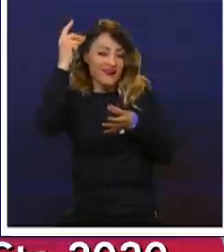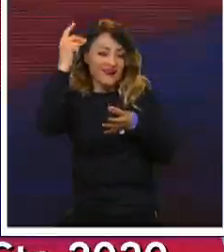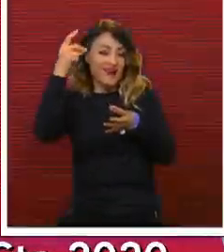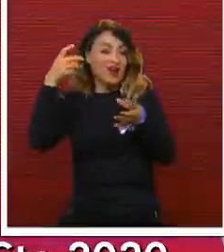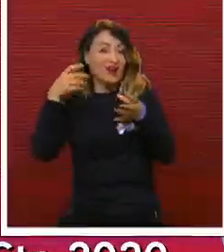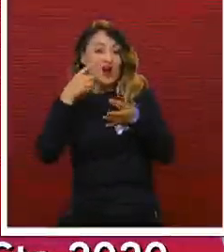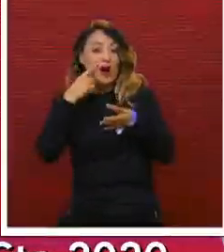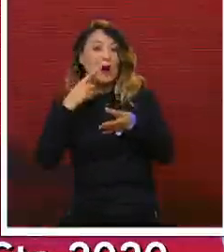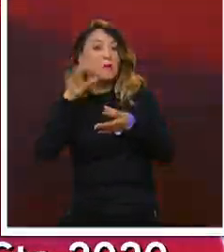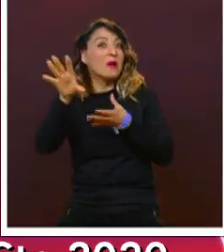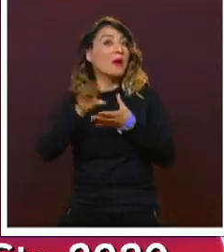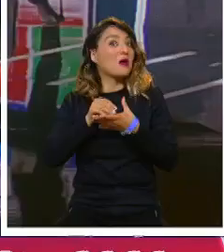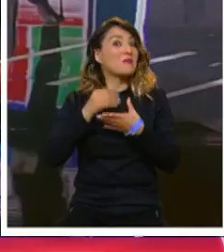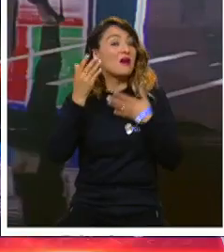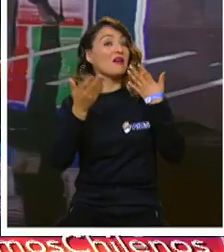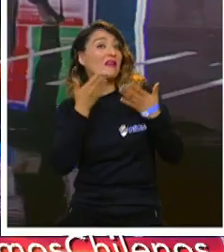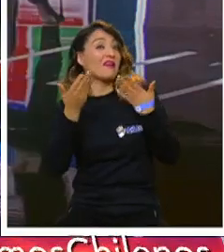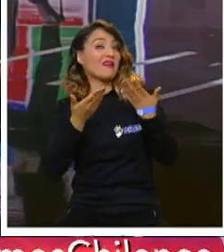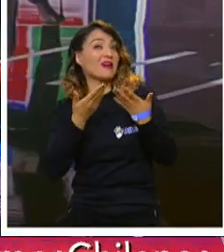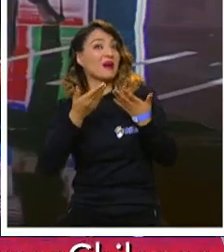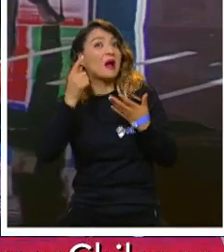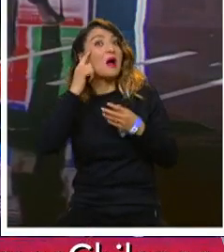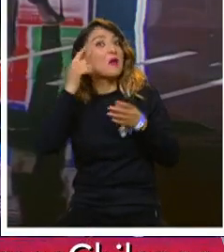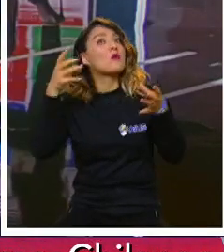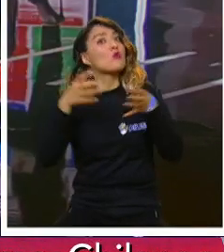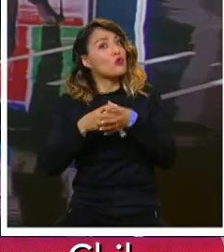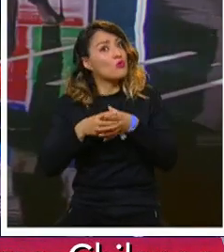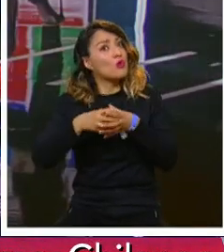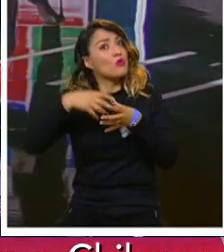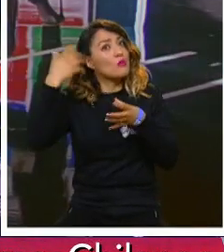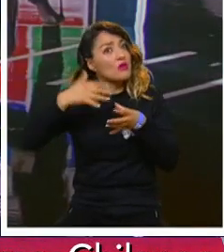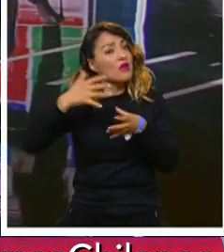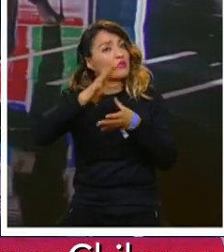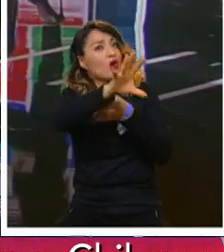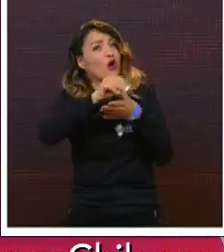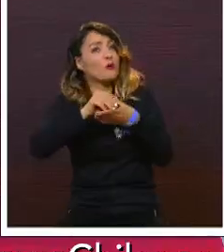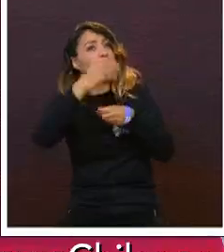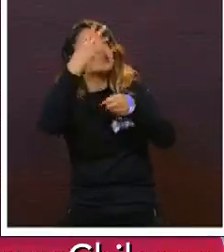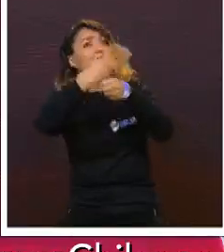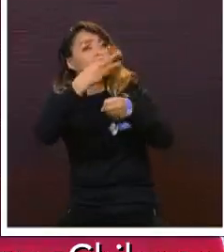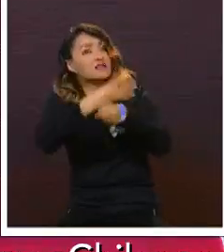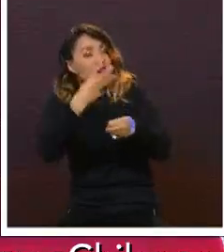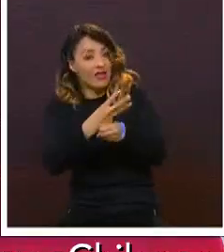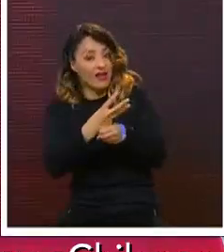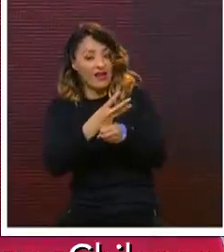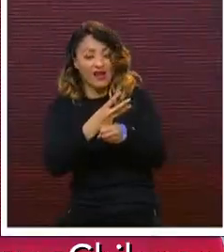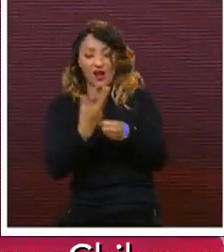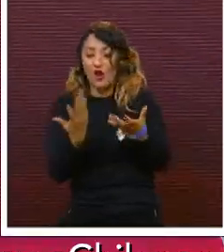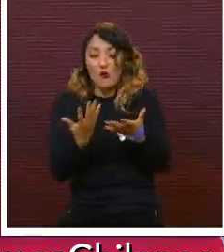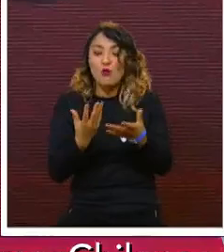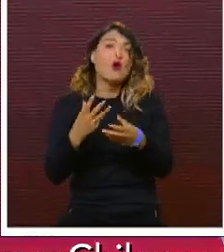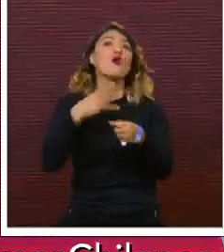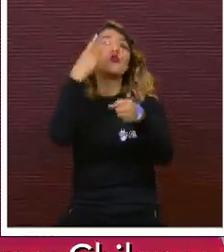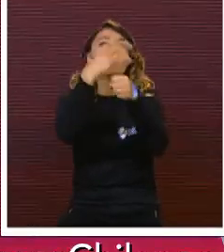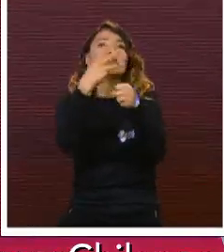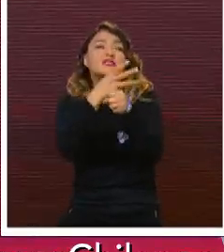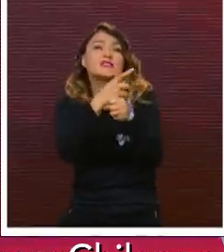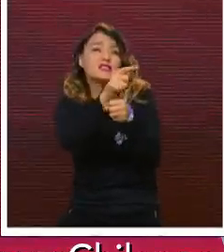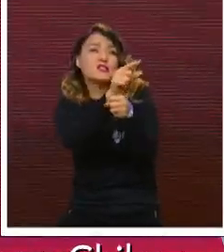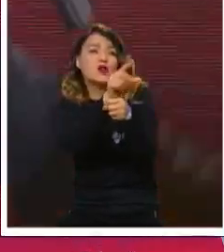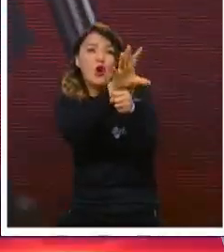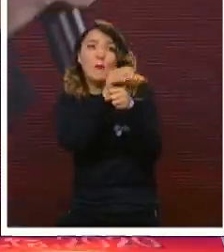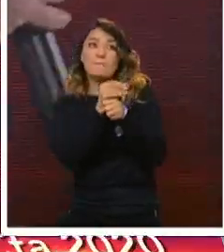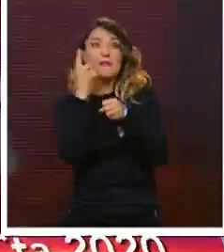colectivo hay algo muy bonito hablando de la tercera edad. Que llegar a ser adulto mayor, pero